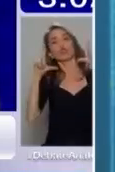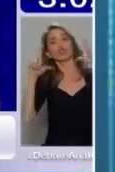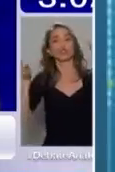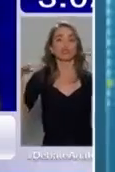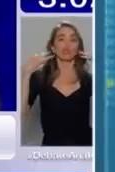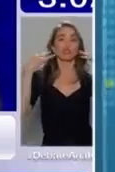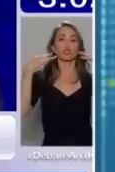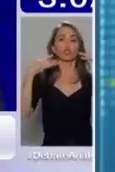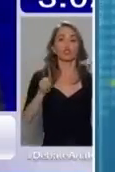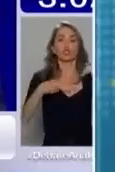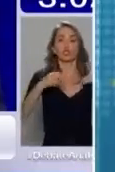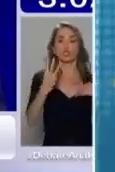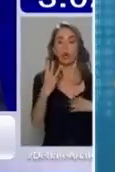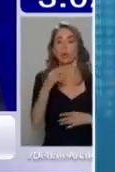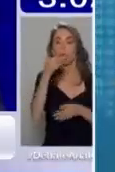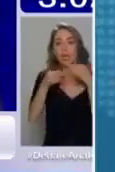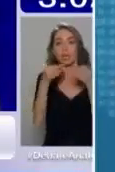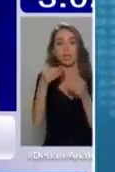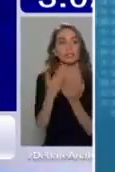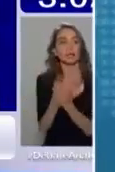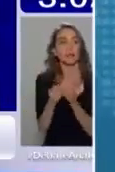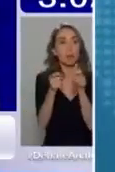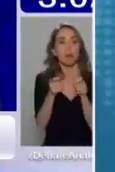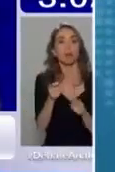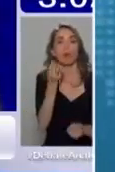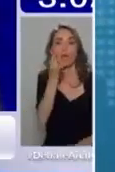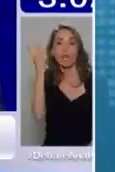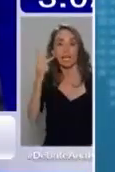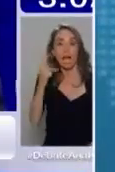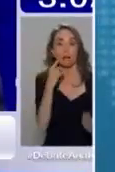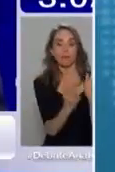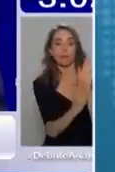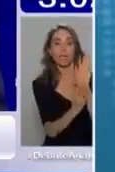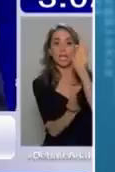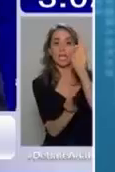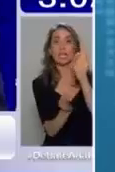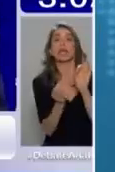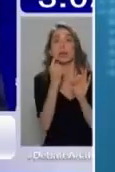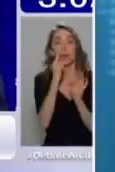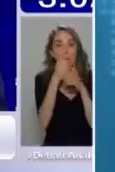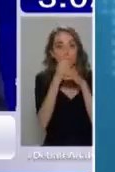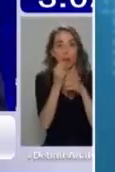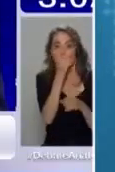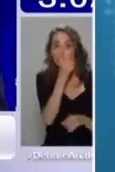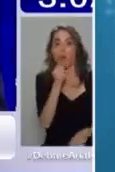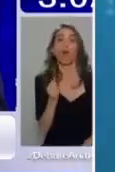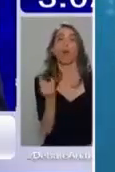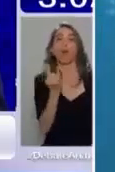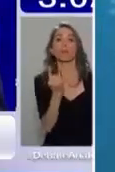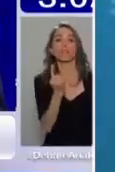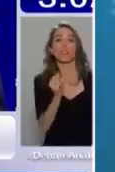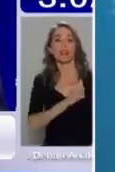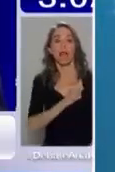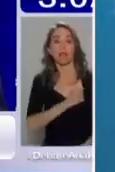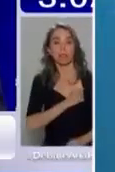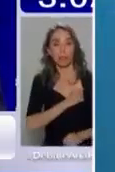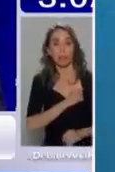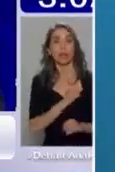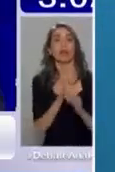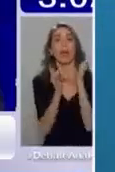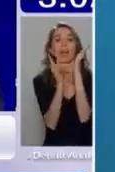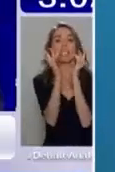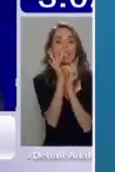en la imagen de los debates presidenciales, pero no es solo por la respuesta a la